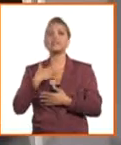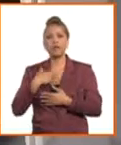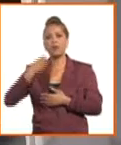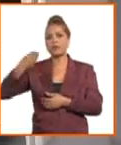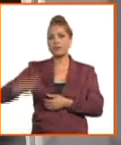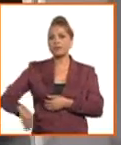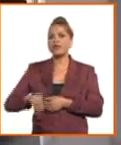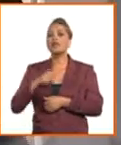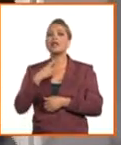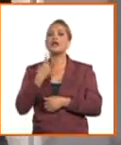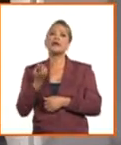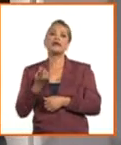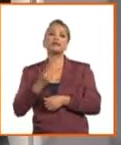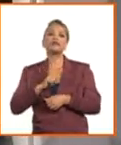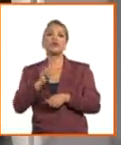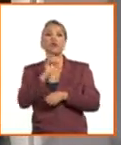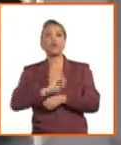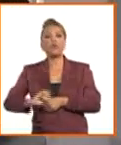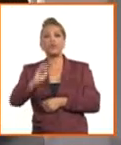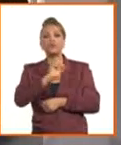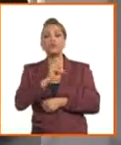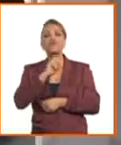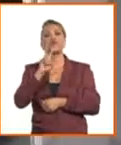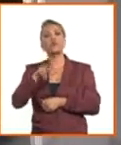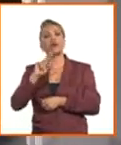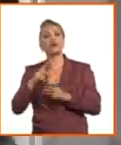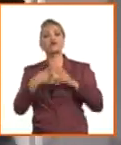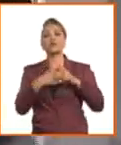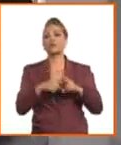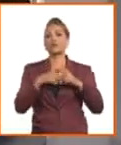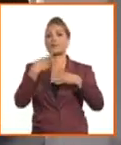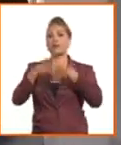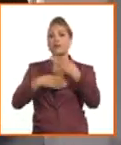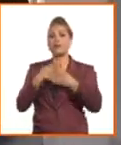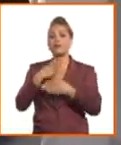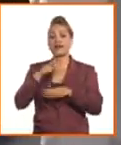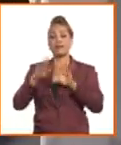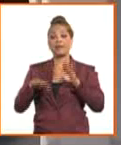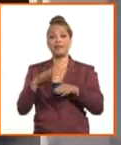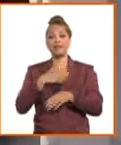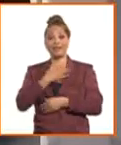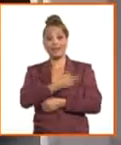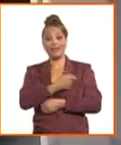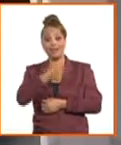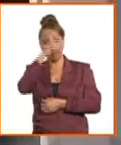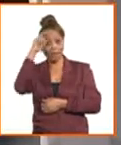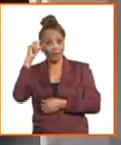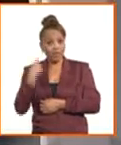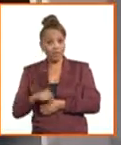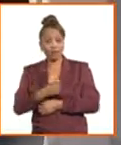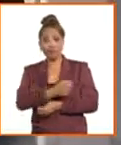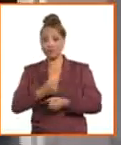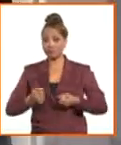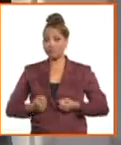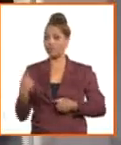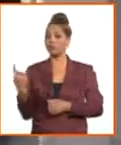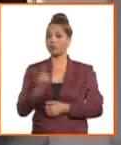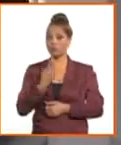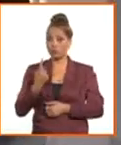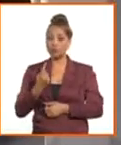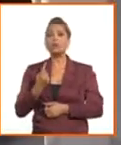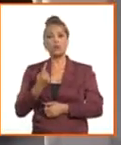oportunidades, aprovechar la fortaleza, encontrar soluciones a nuestros problemas que dependan de nuestros propios esfuerzos. Hemos considerado que sí debemos dar un